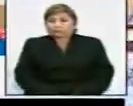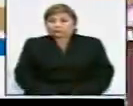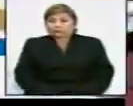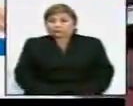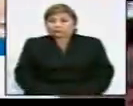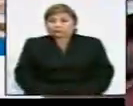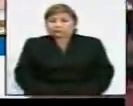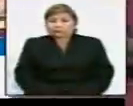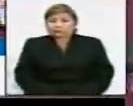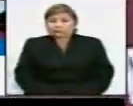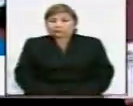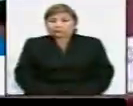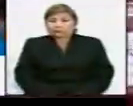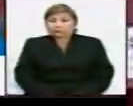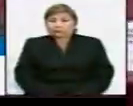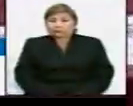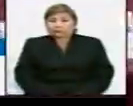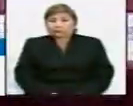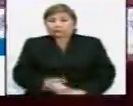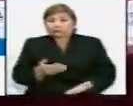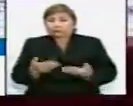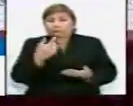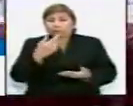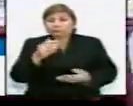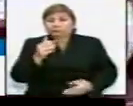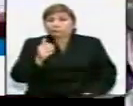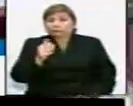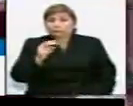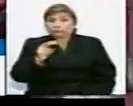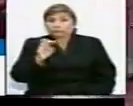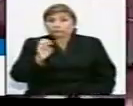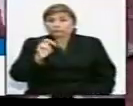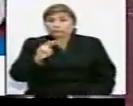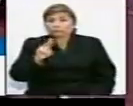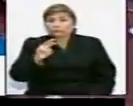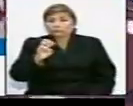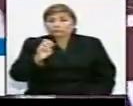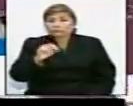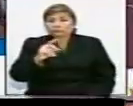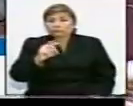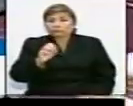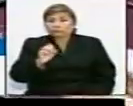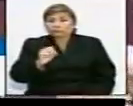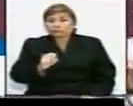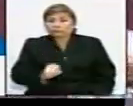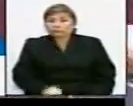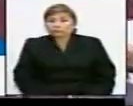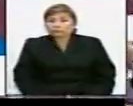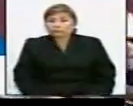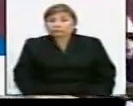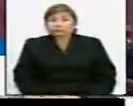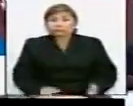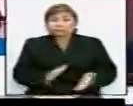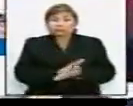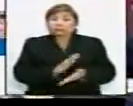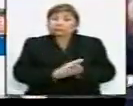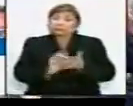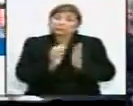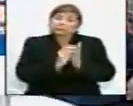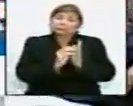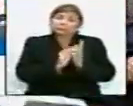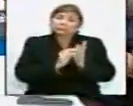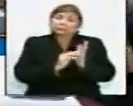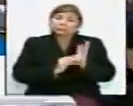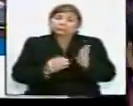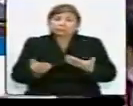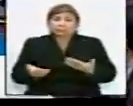tema de las firmas de adherentes, la forma de inscribirse ahora es a través del padrón de